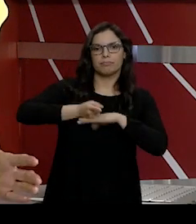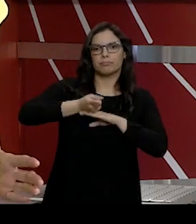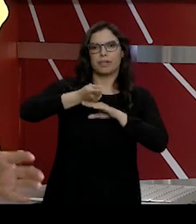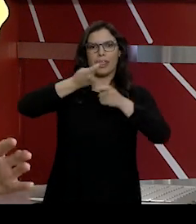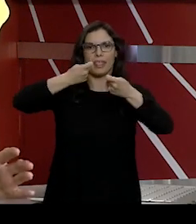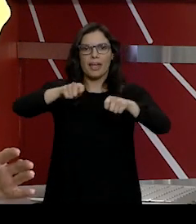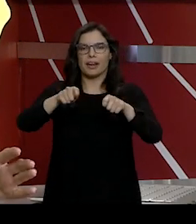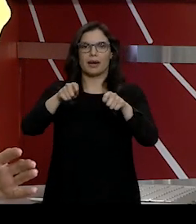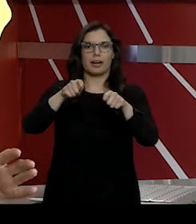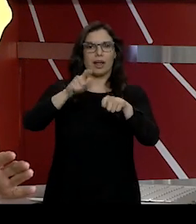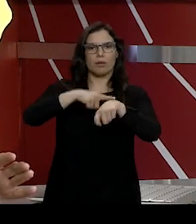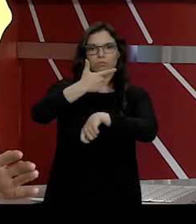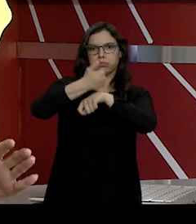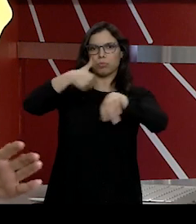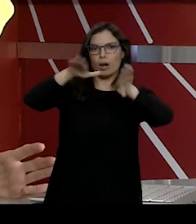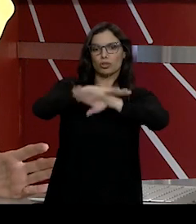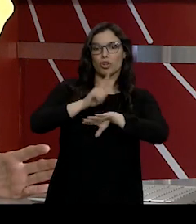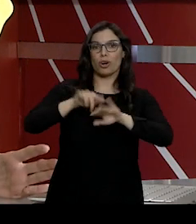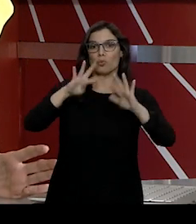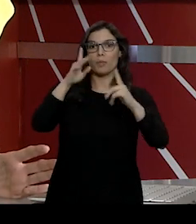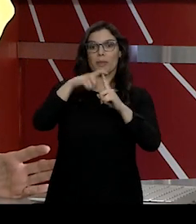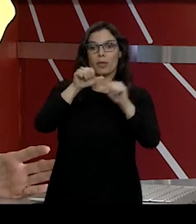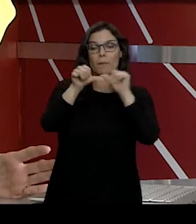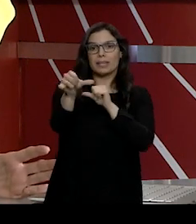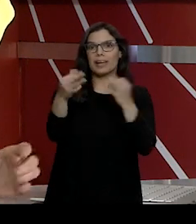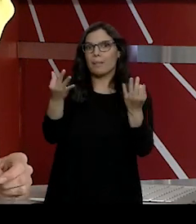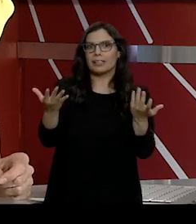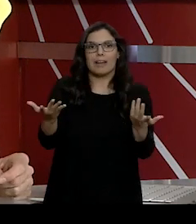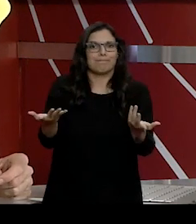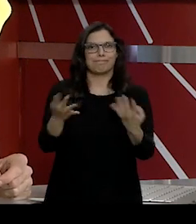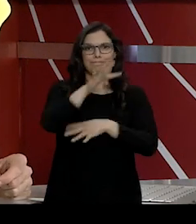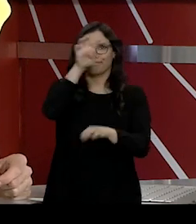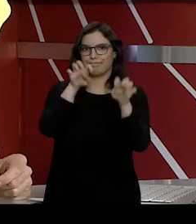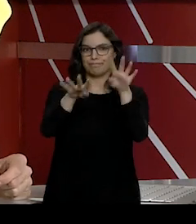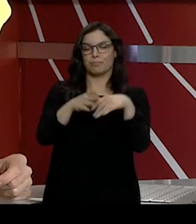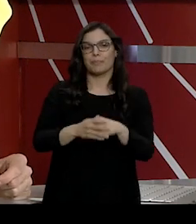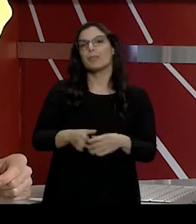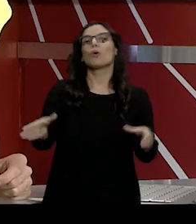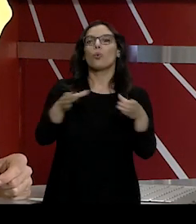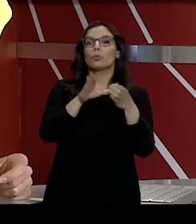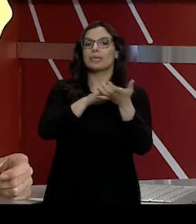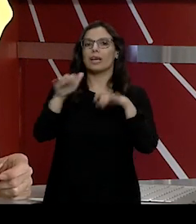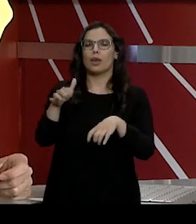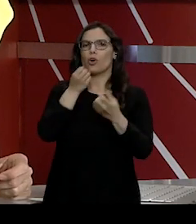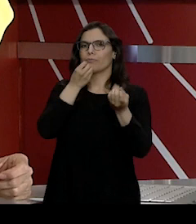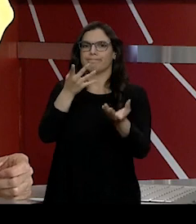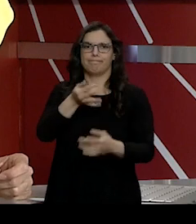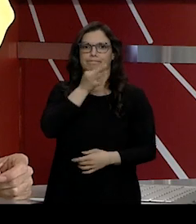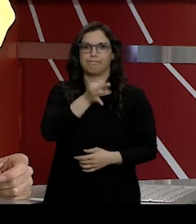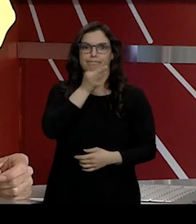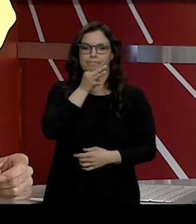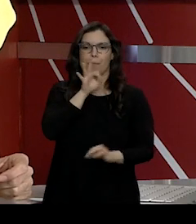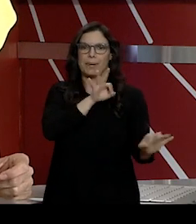el toque de queda a partir del 9 de mayo? Pues sigue siendo una incógnita a día de hoy. La Junta de Castilla y León no ha desvelado aún qué